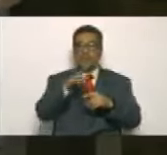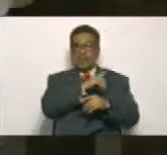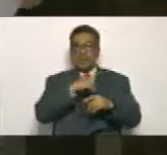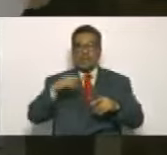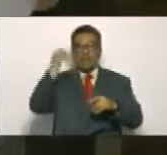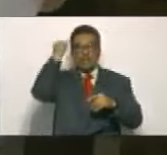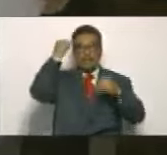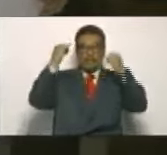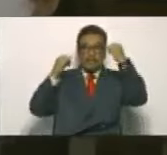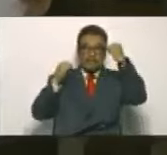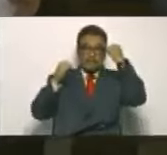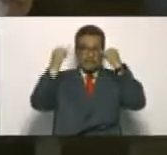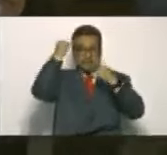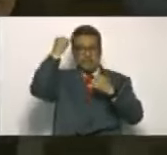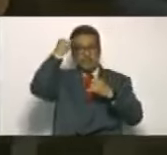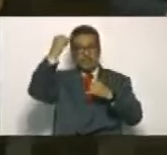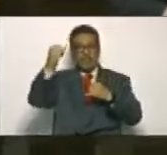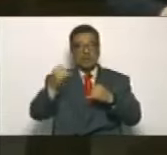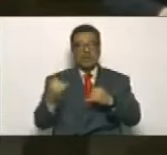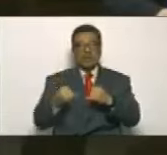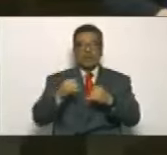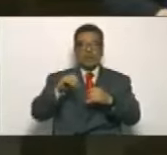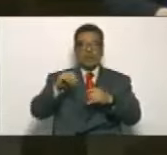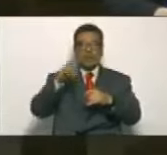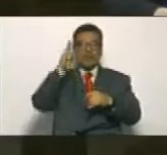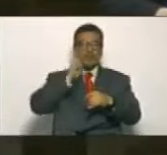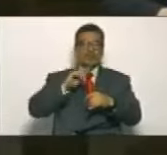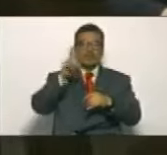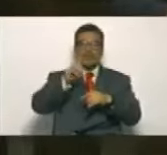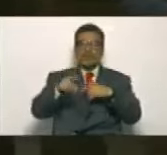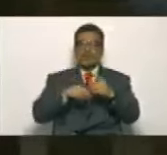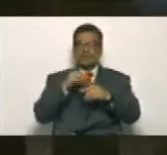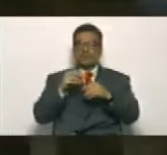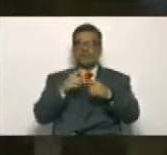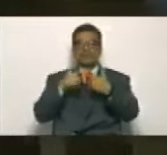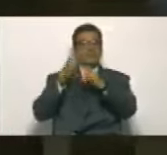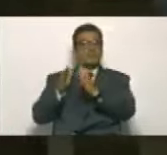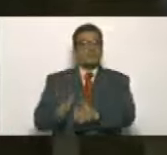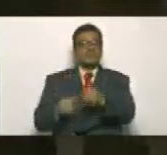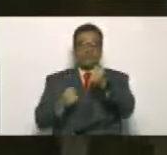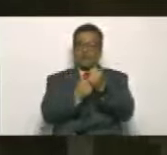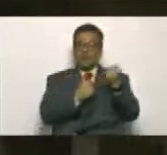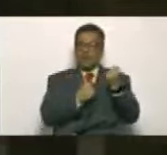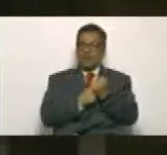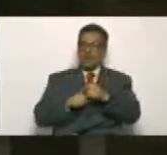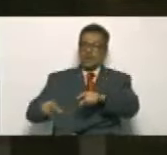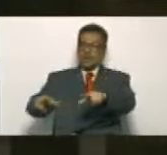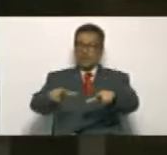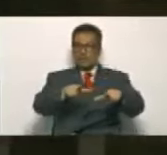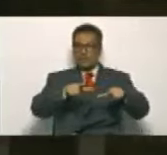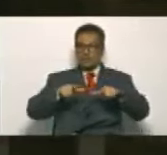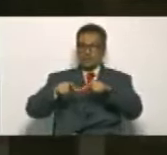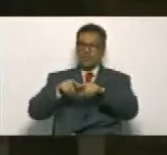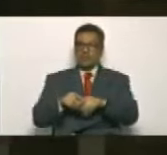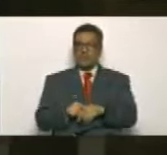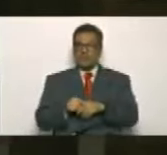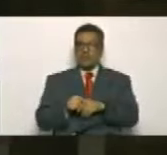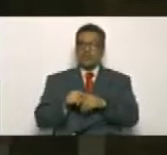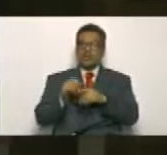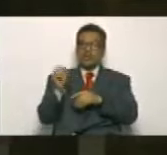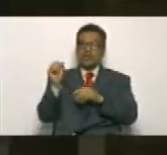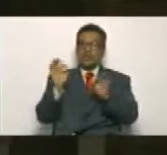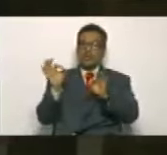ideario independentista del libertador Simón Bolívar, apoyados en el suelo